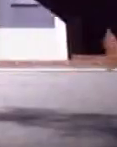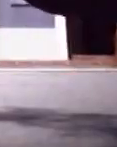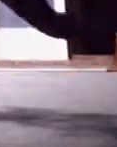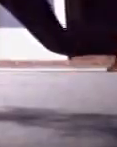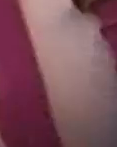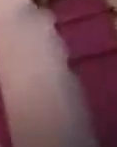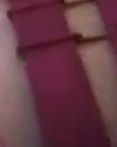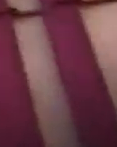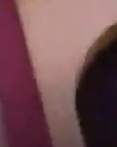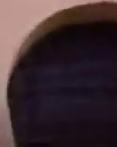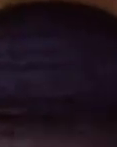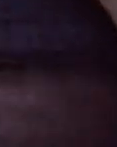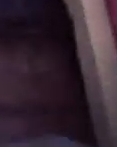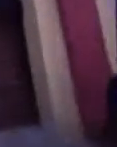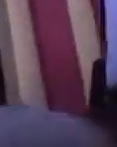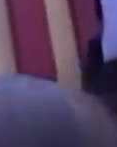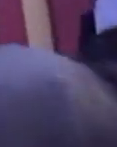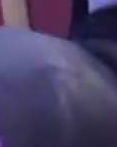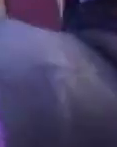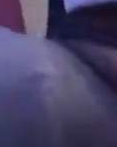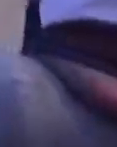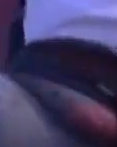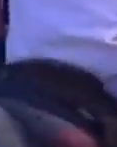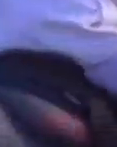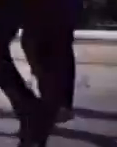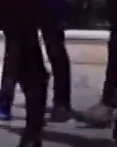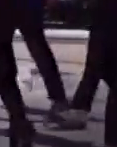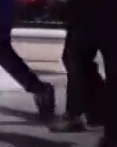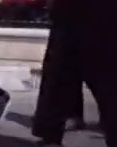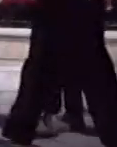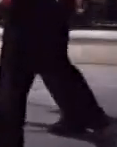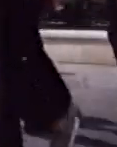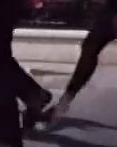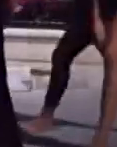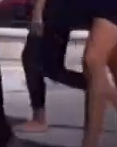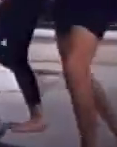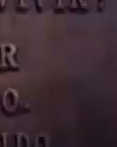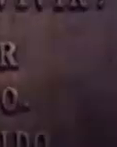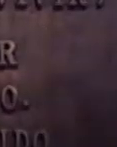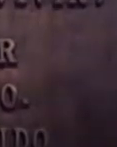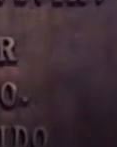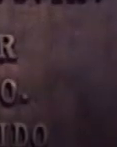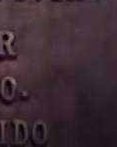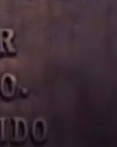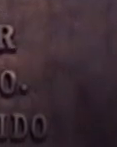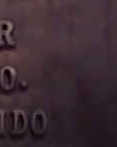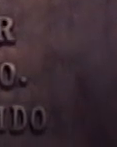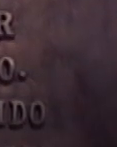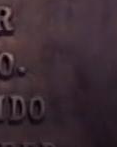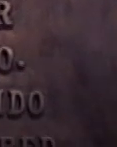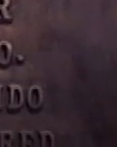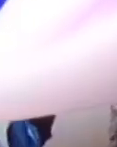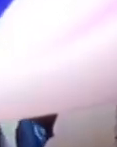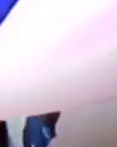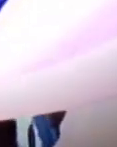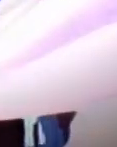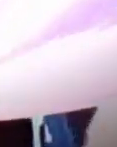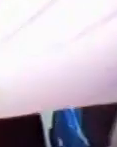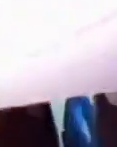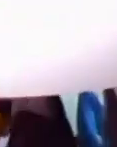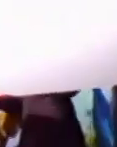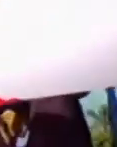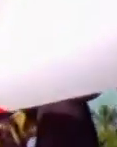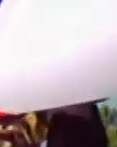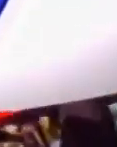llama Magelina, yo llama Tata José, yo llama lo negro Congo, caramba palo.